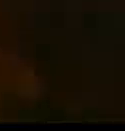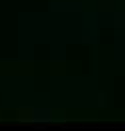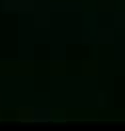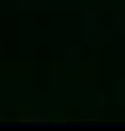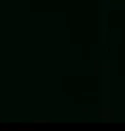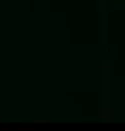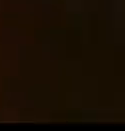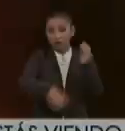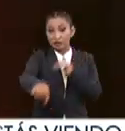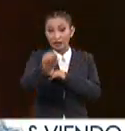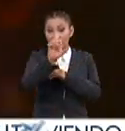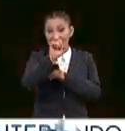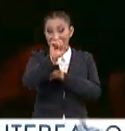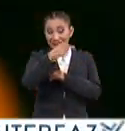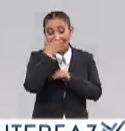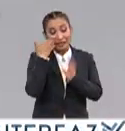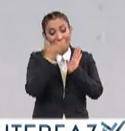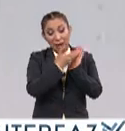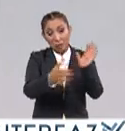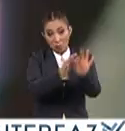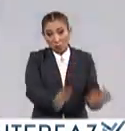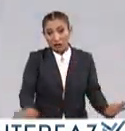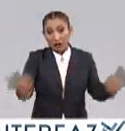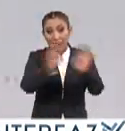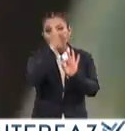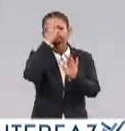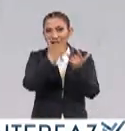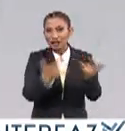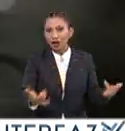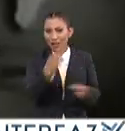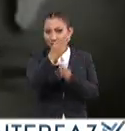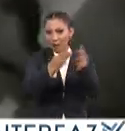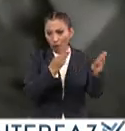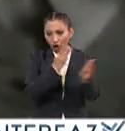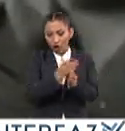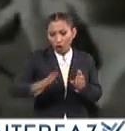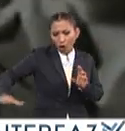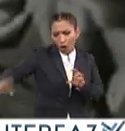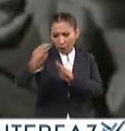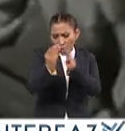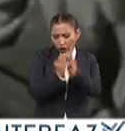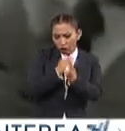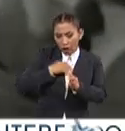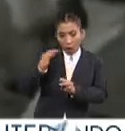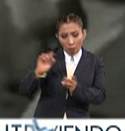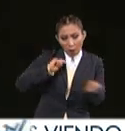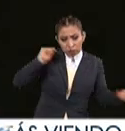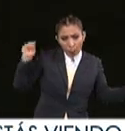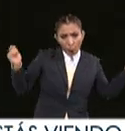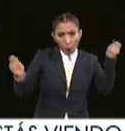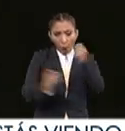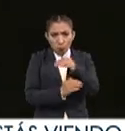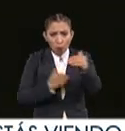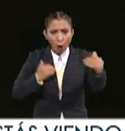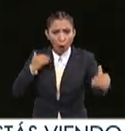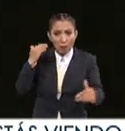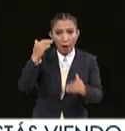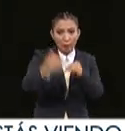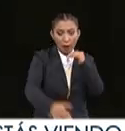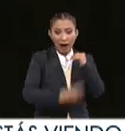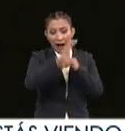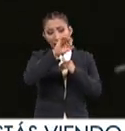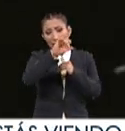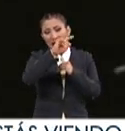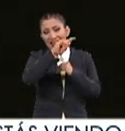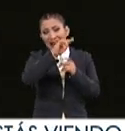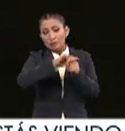Los 60s fueron una década sobresaliente para la historia mundial. El mundo cambiaba a pasos acelerados. El